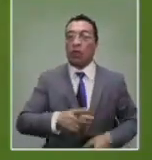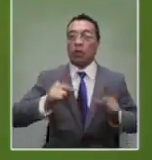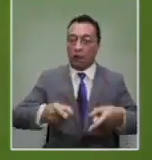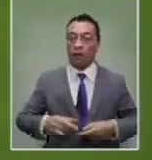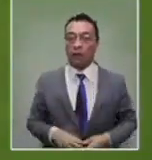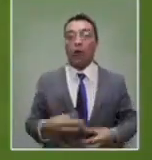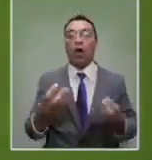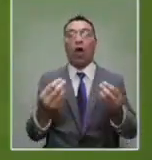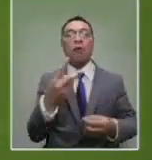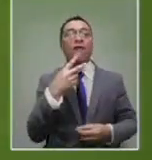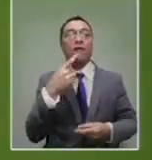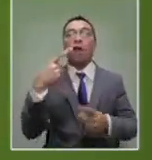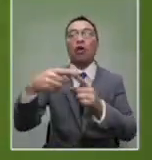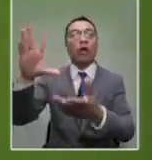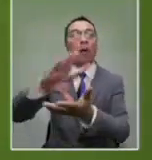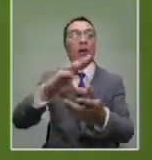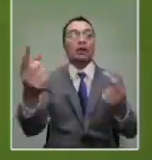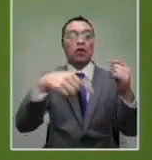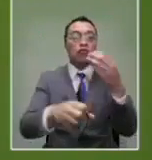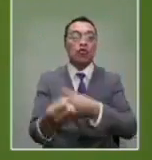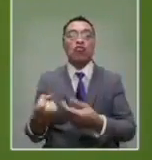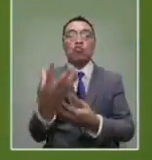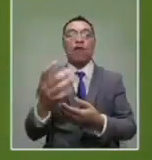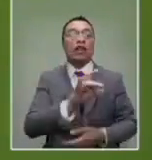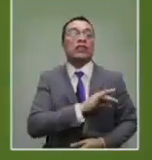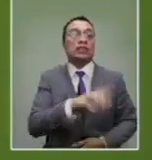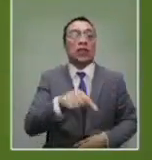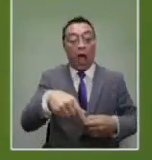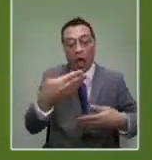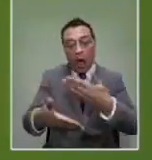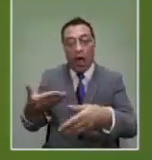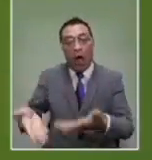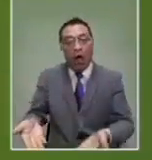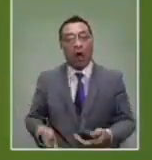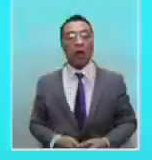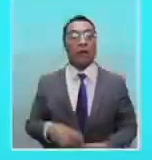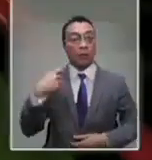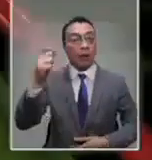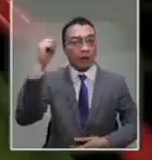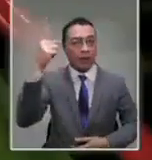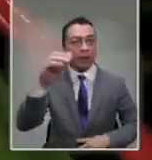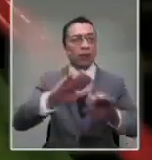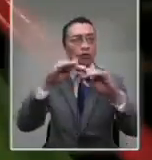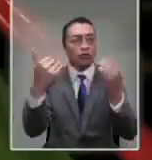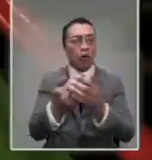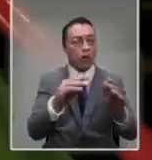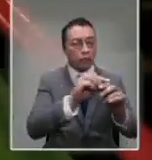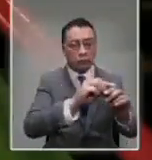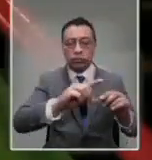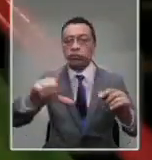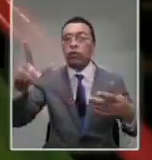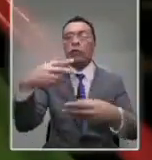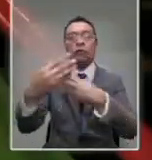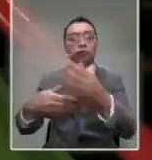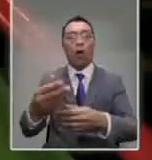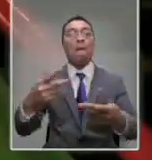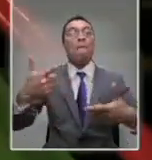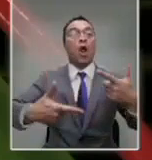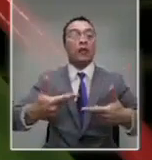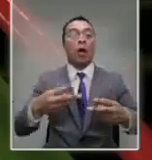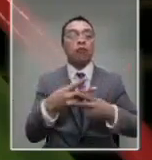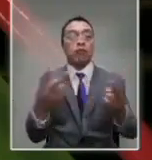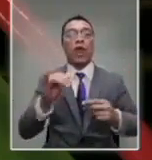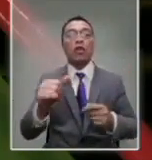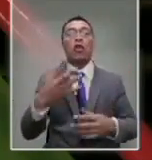de Chile. ¿Cómo viven los extranjeros y los nuevos chilenos en la vida cotidiana? Para saber acerca de la evolución que han tenido las